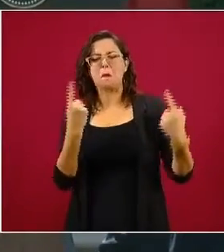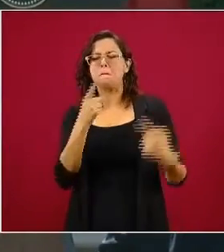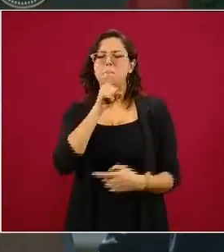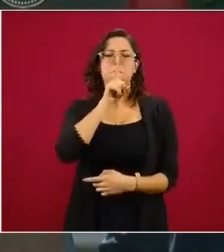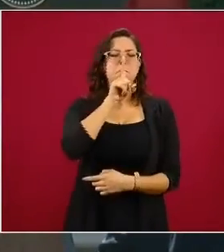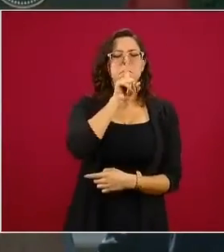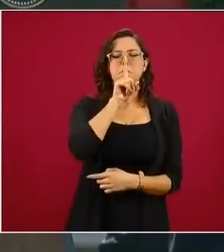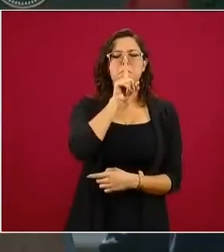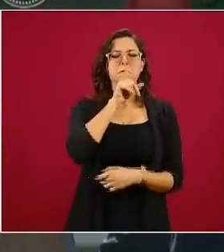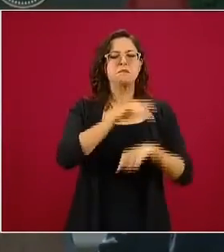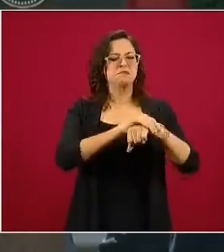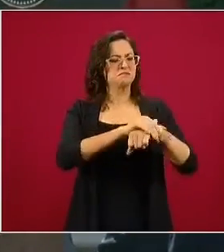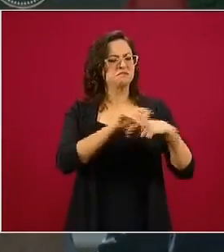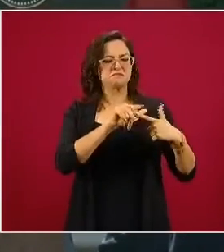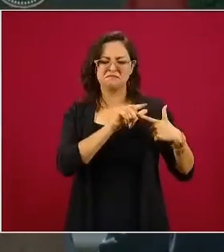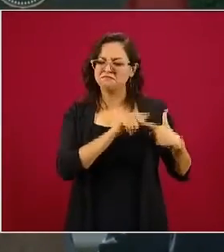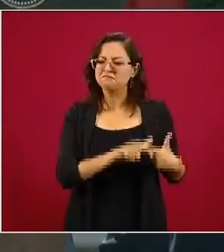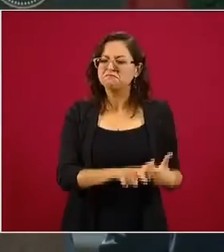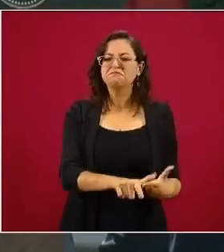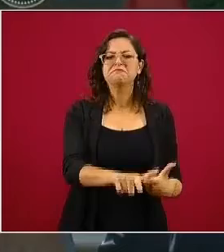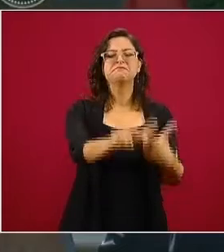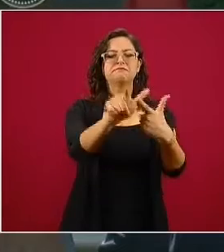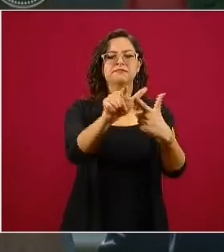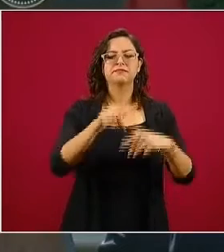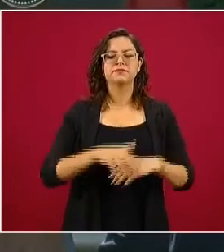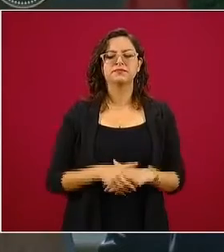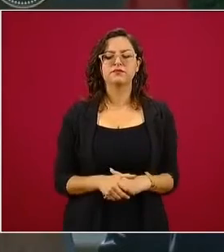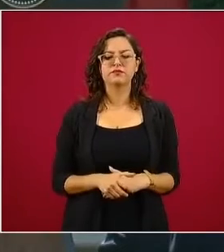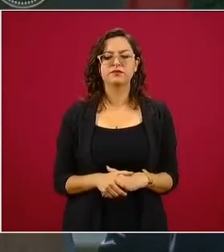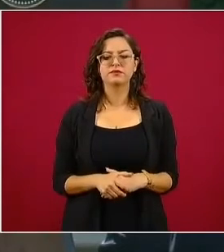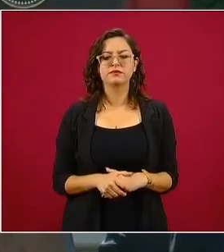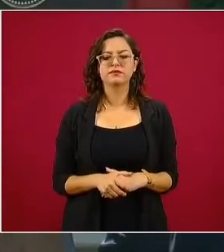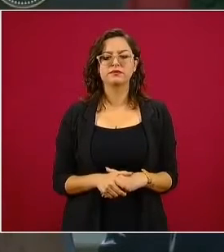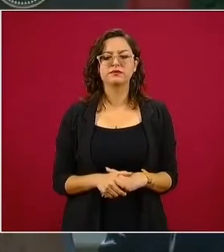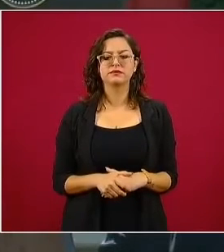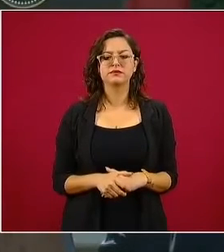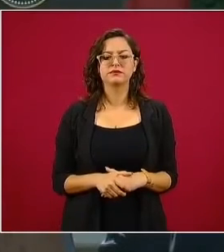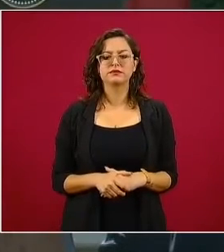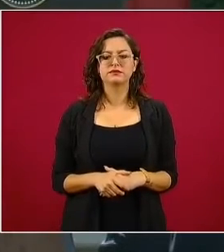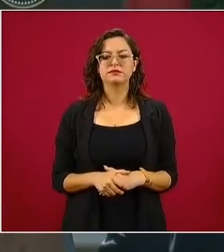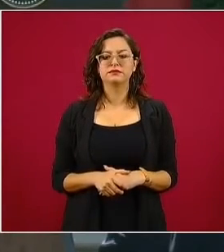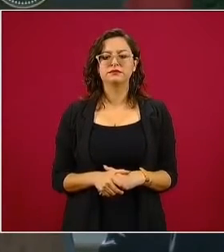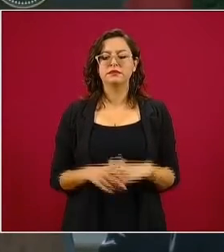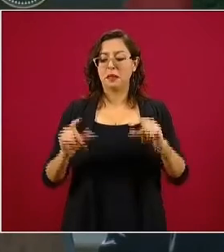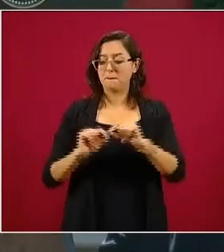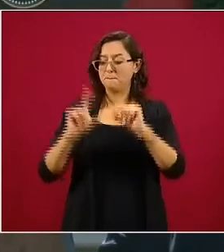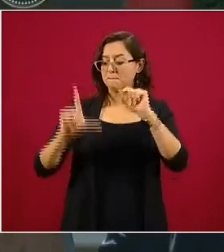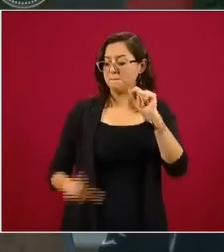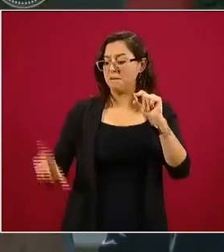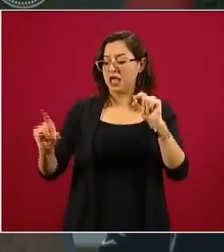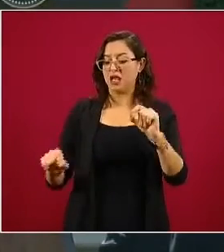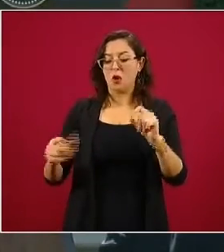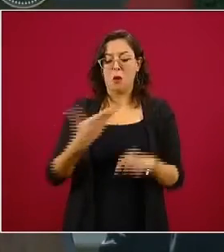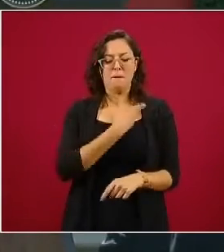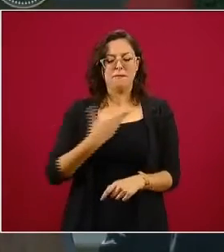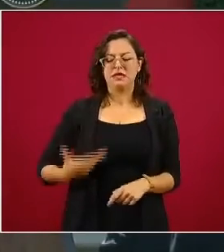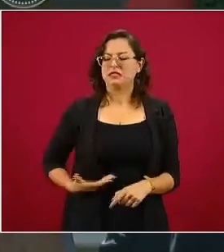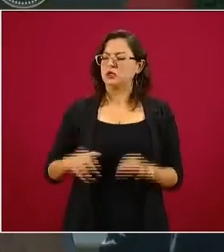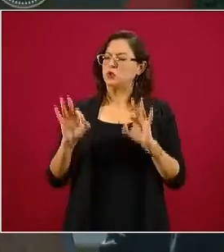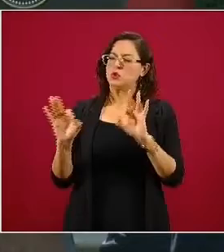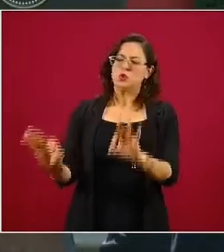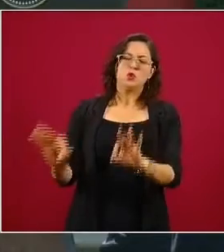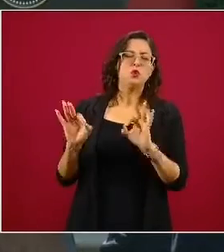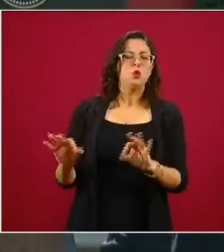amistad entre nuestros gobiernos. El mejor presidente que ha tenido México, Benito